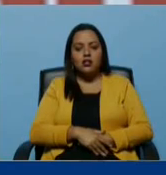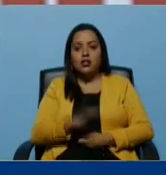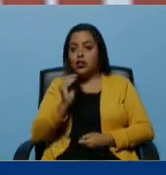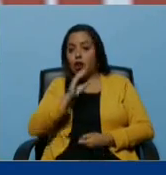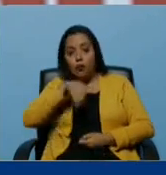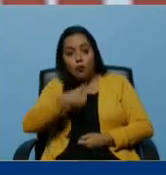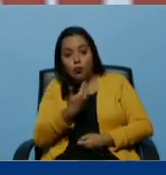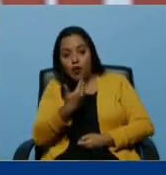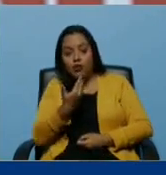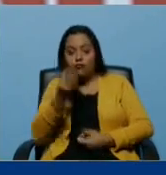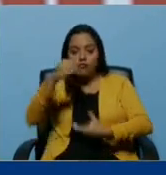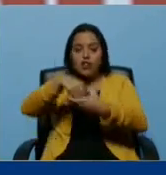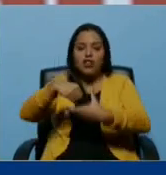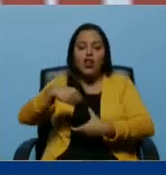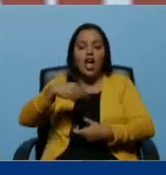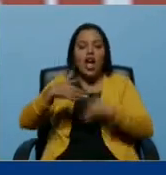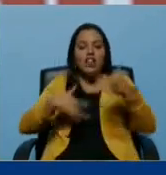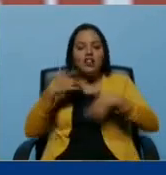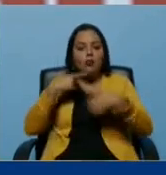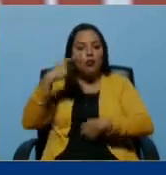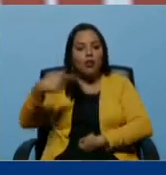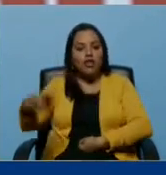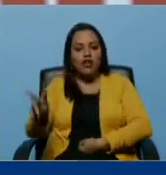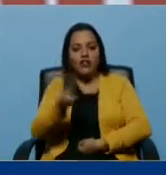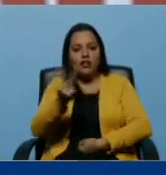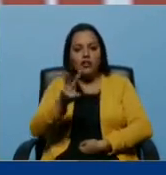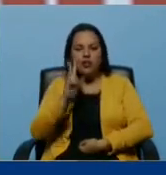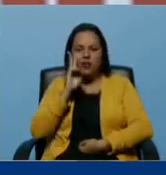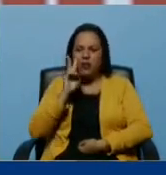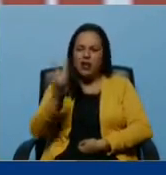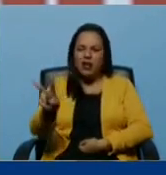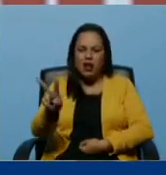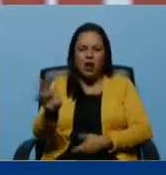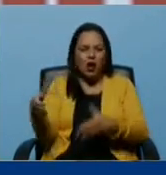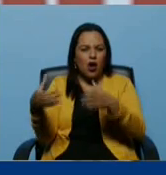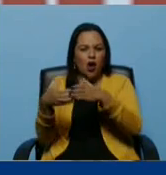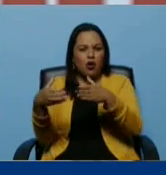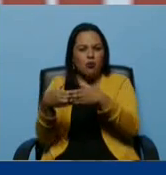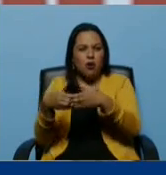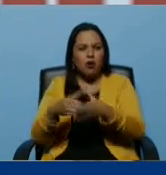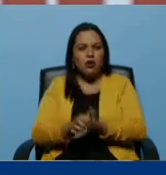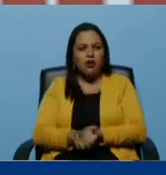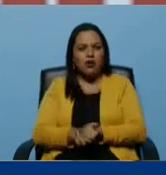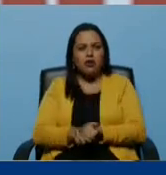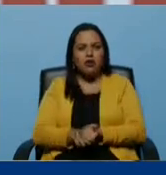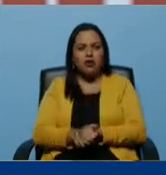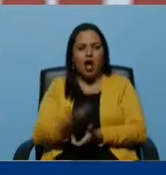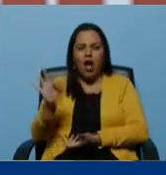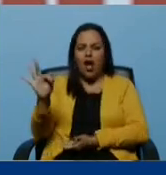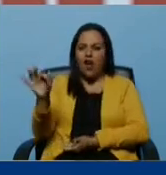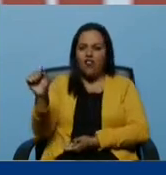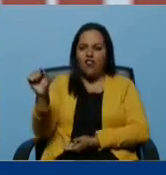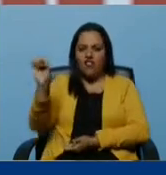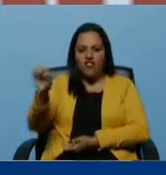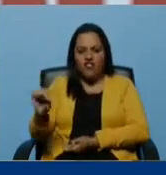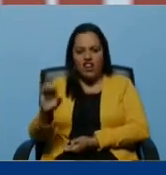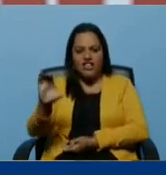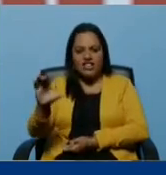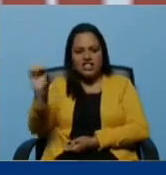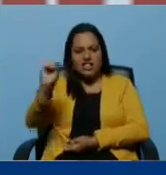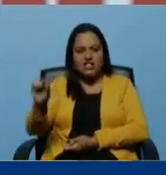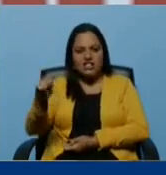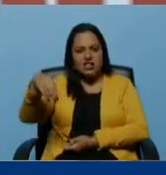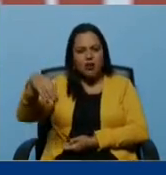menos en la actividad política de Venezuela. Vemos estos sectores fascistas, terroristas, que